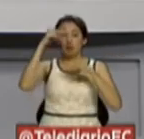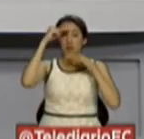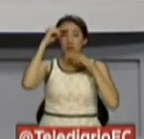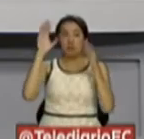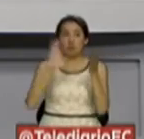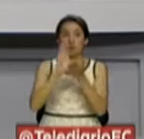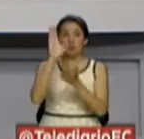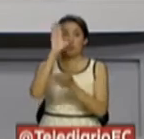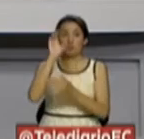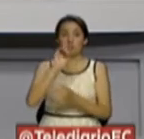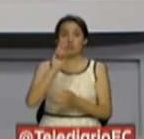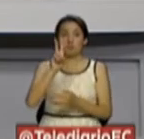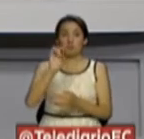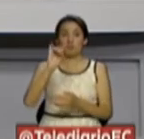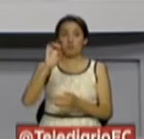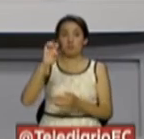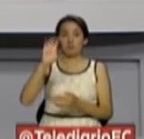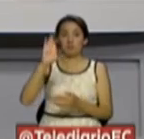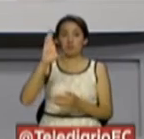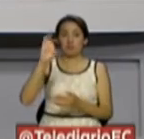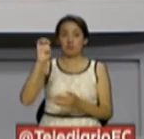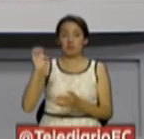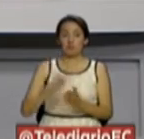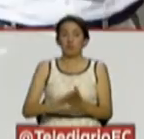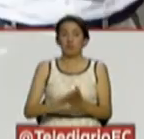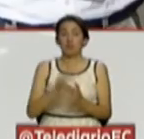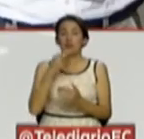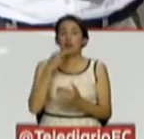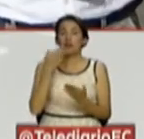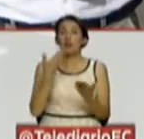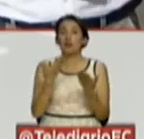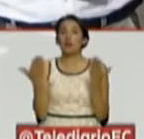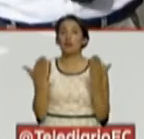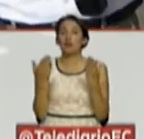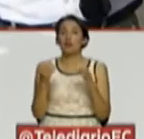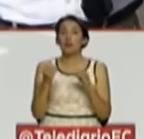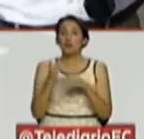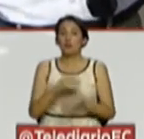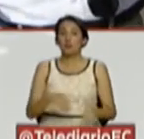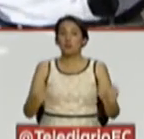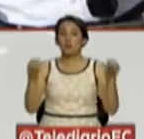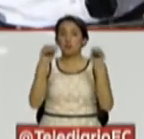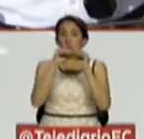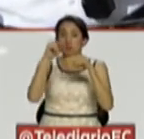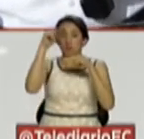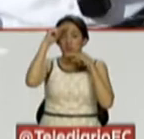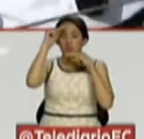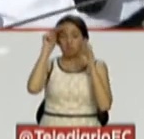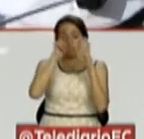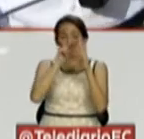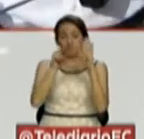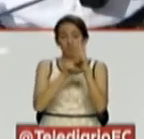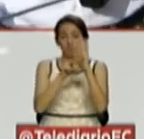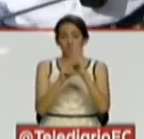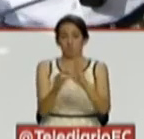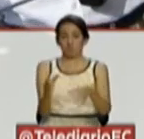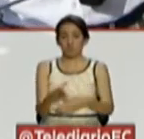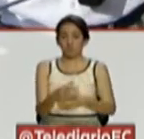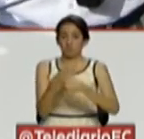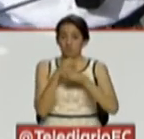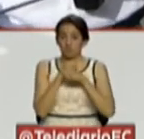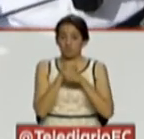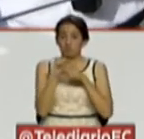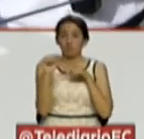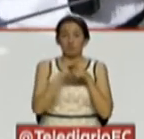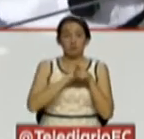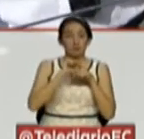Colegio Vicente Rocafuerte. Así es, Henry Avelino nos va a dar detalles de las medidas de seguridad que se